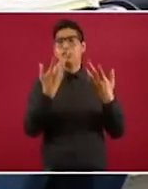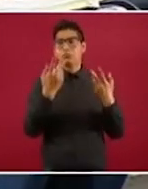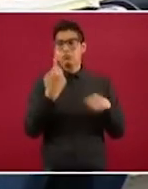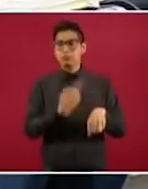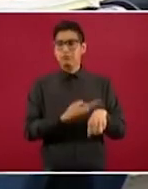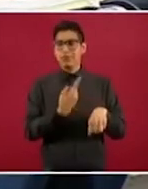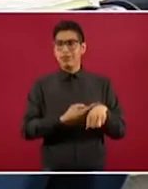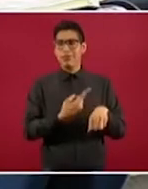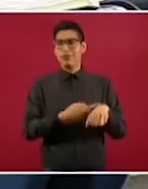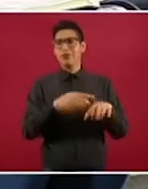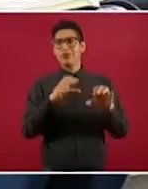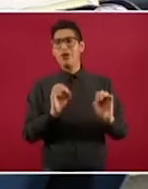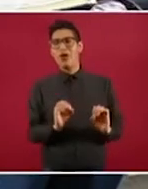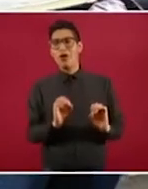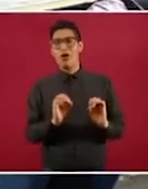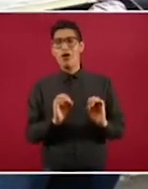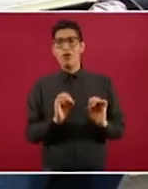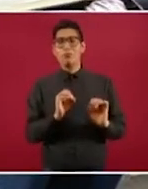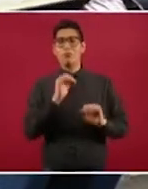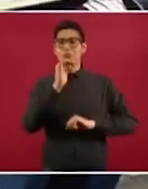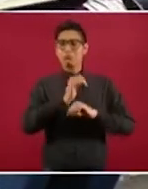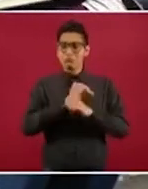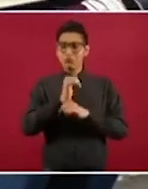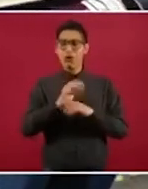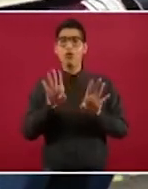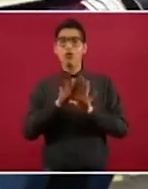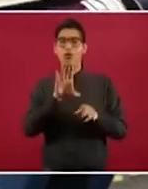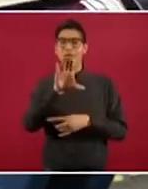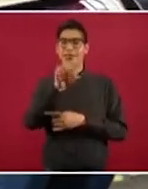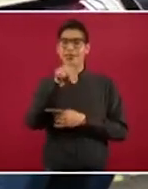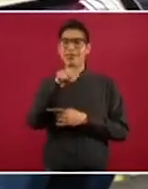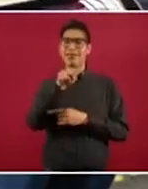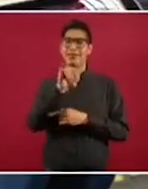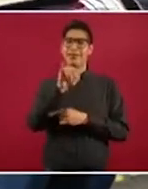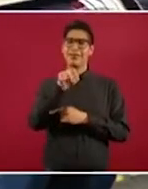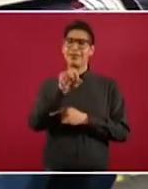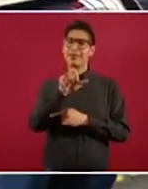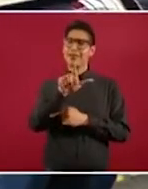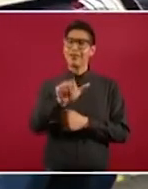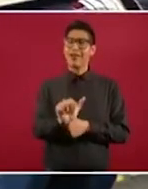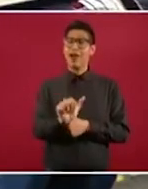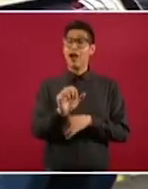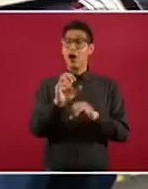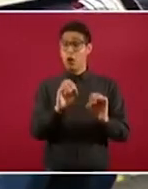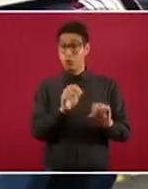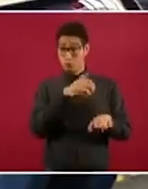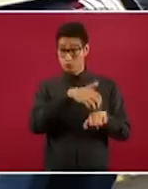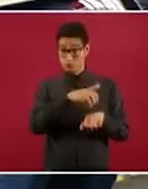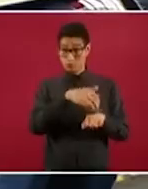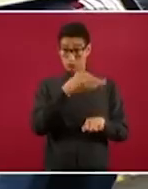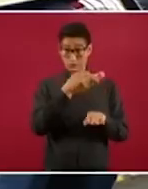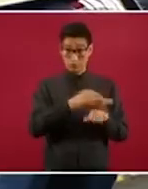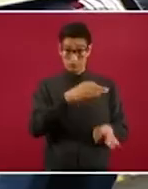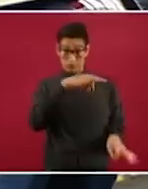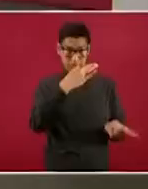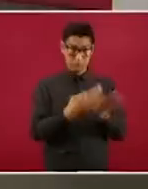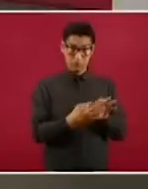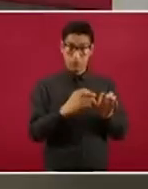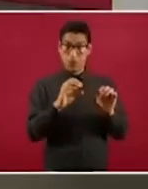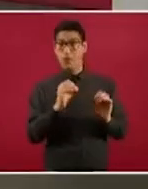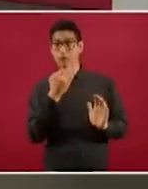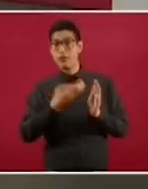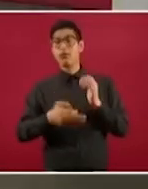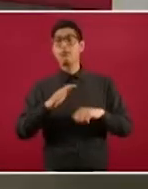lo que se recopila a partir de la vigilancia centinela, o estos números ya no son los totales porque ya está la centinela, si me puede explicar. Y eso no, está.